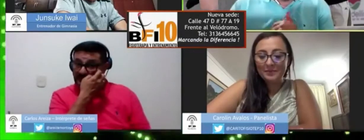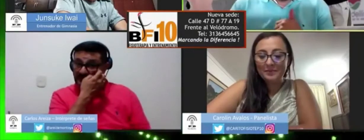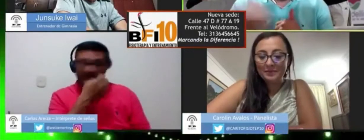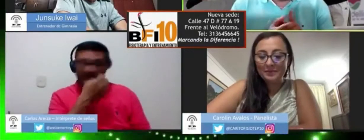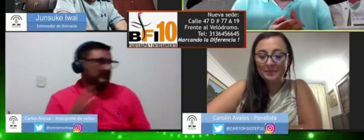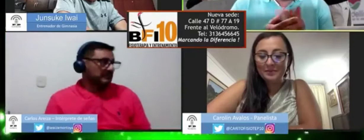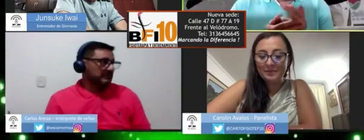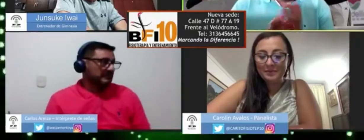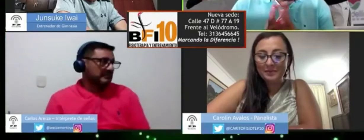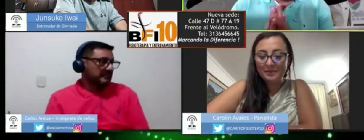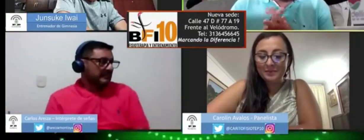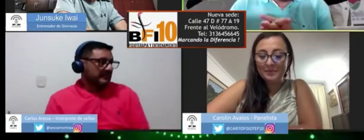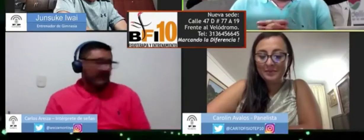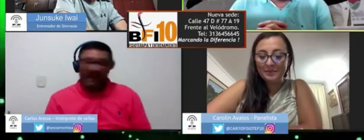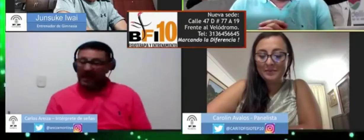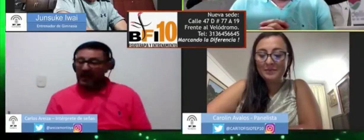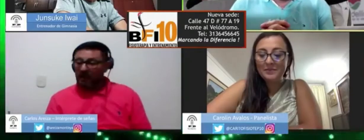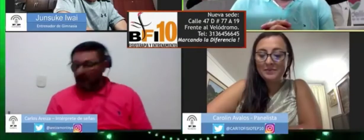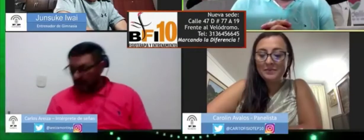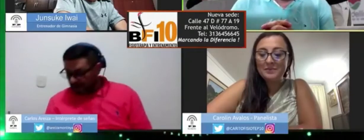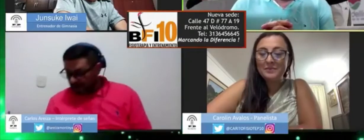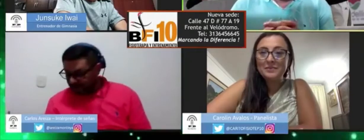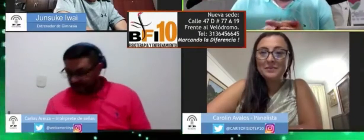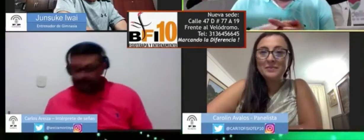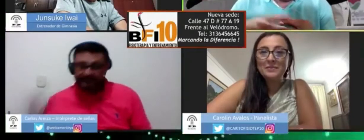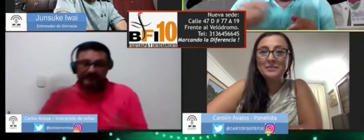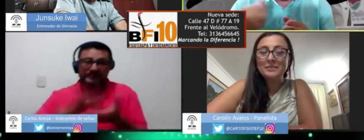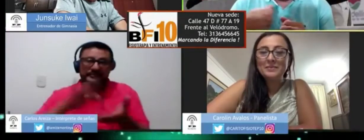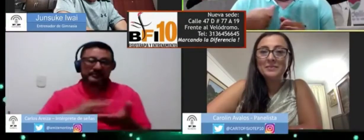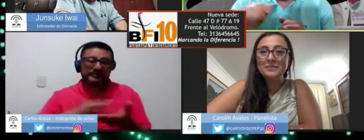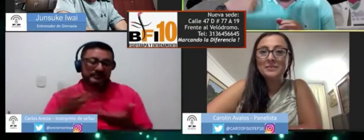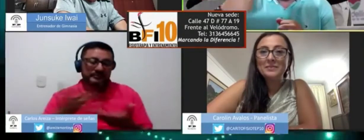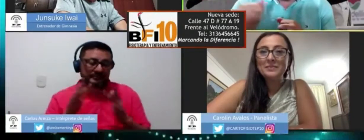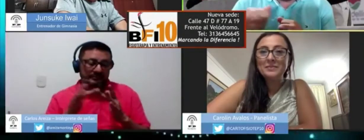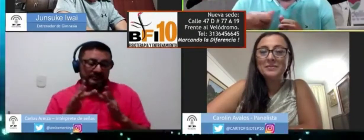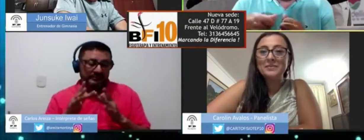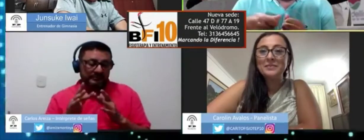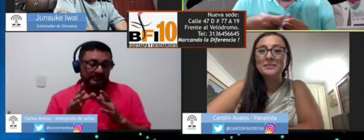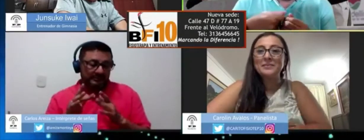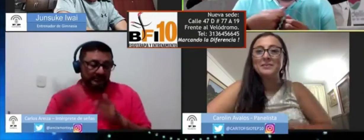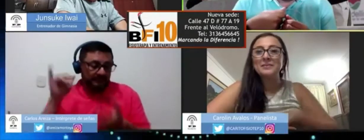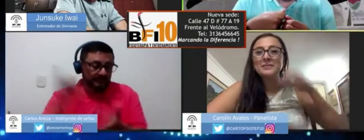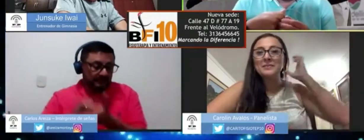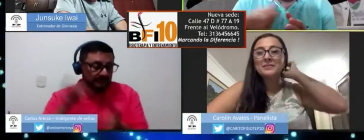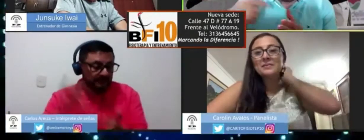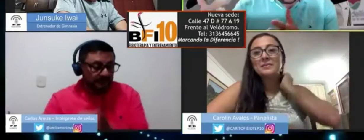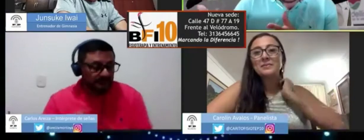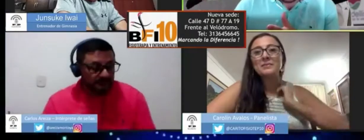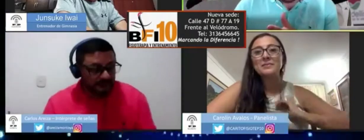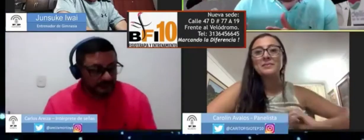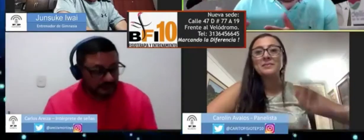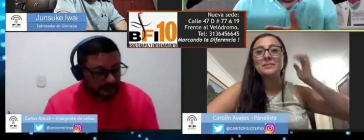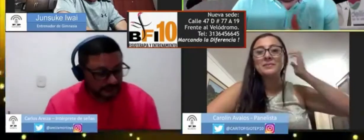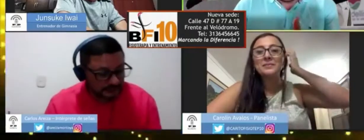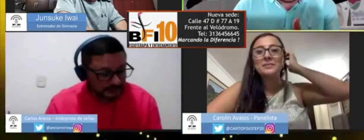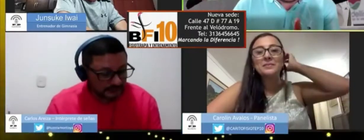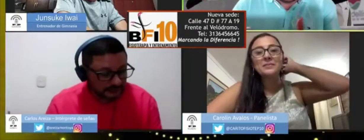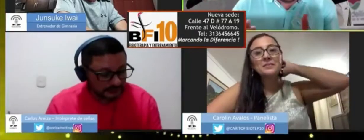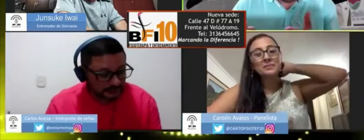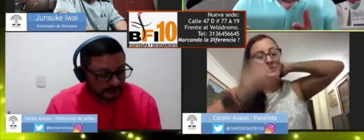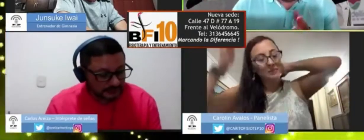para el baloncesto, para el hockey, y me llama la atención que en esa época un colegio como